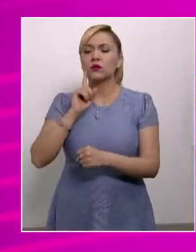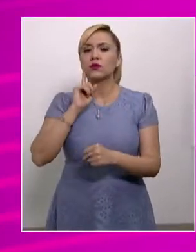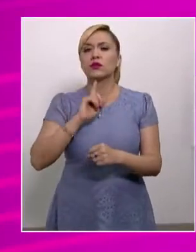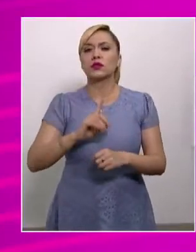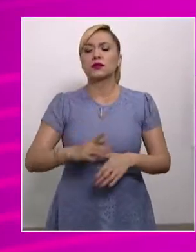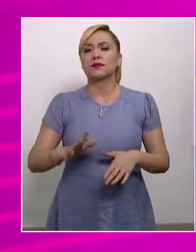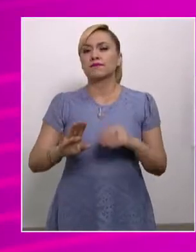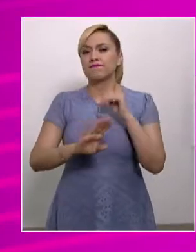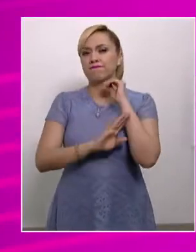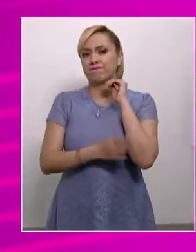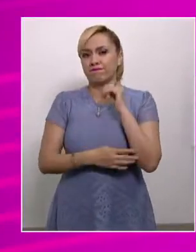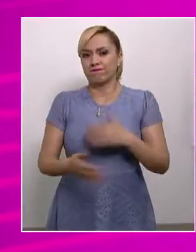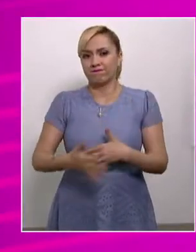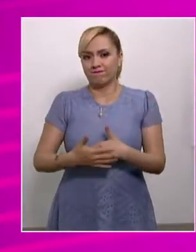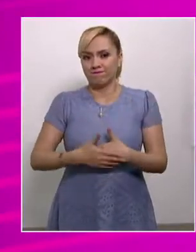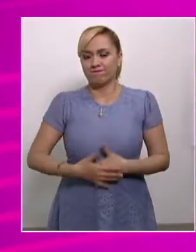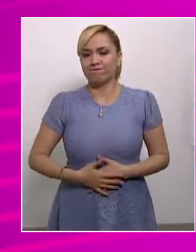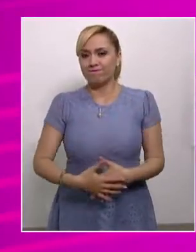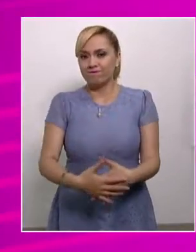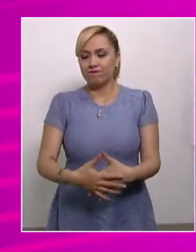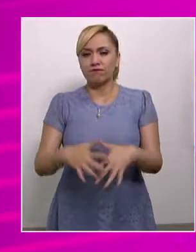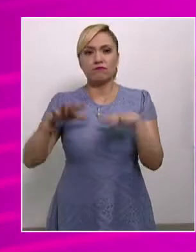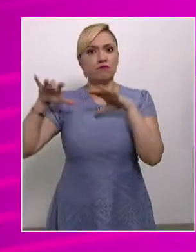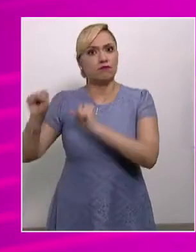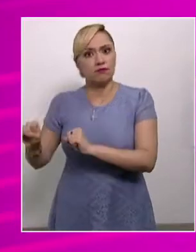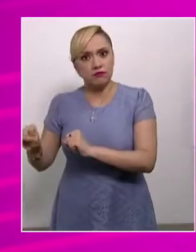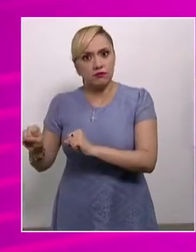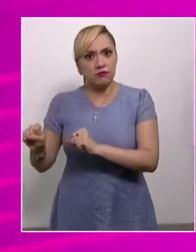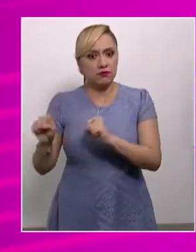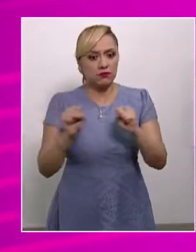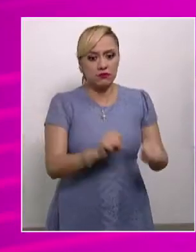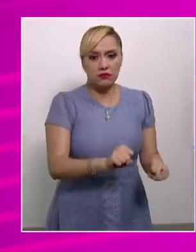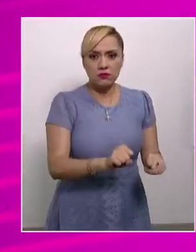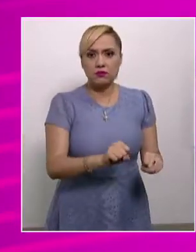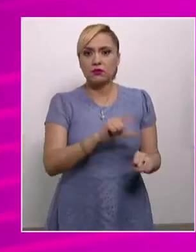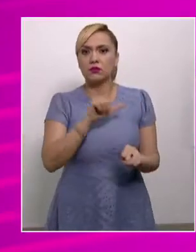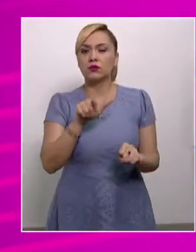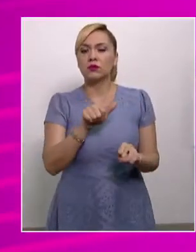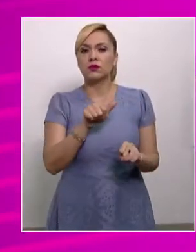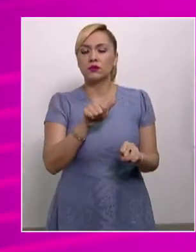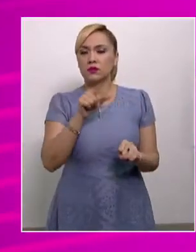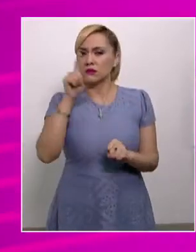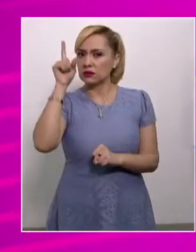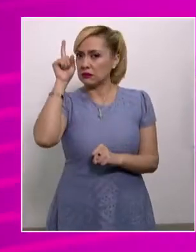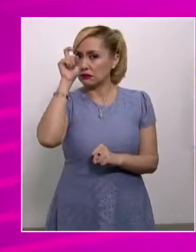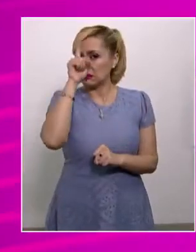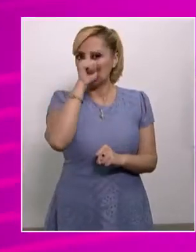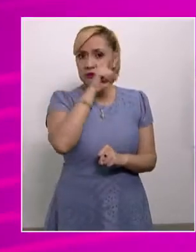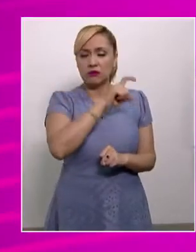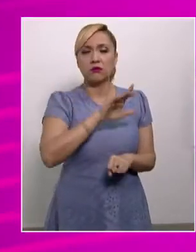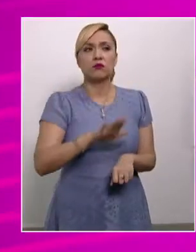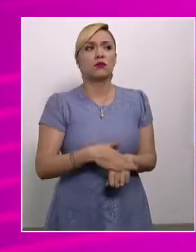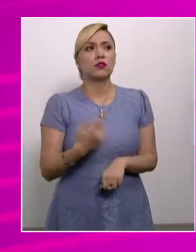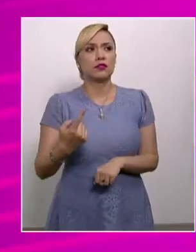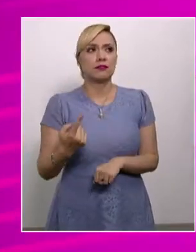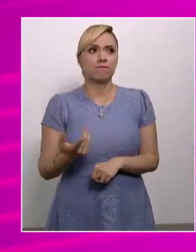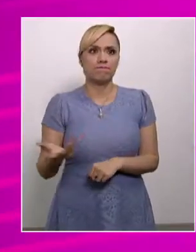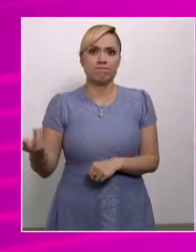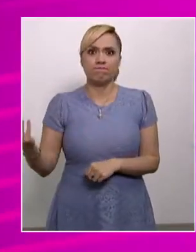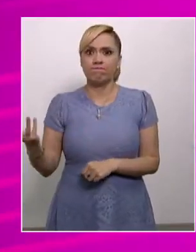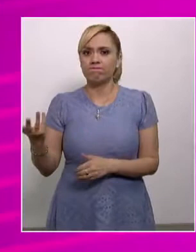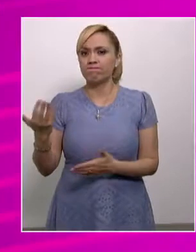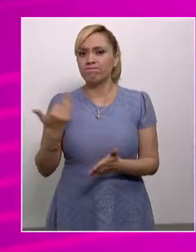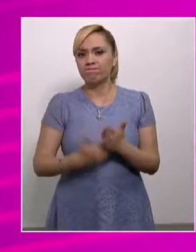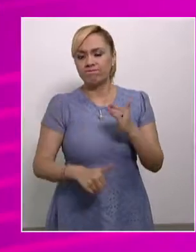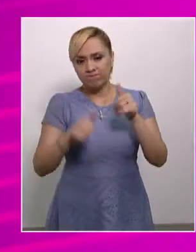embarazadas que también quedan detenidas y que el proceso en la detención es bien difícil porque obviamente hay una